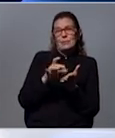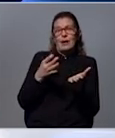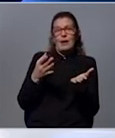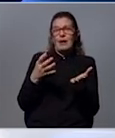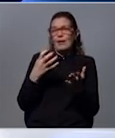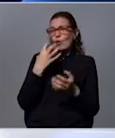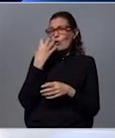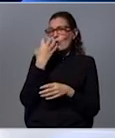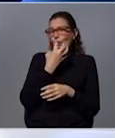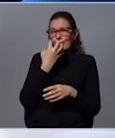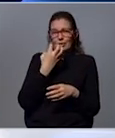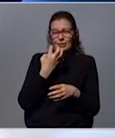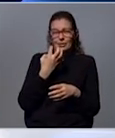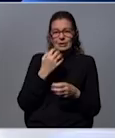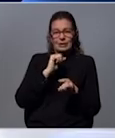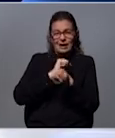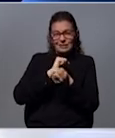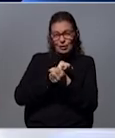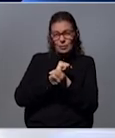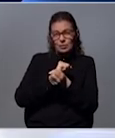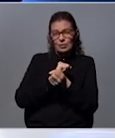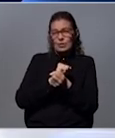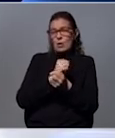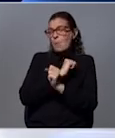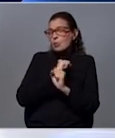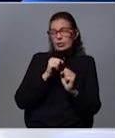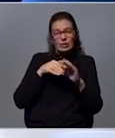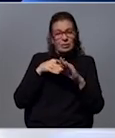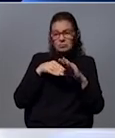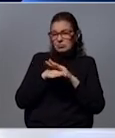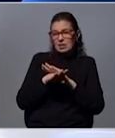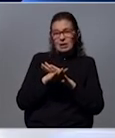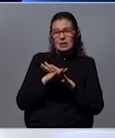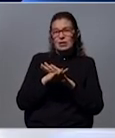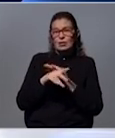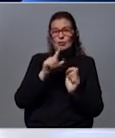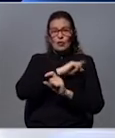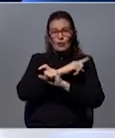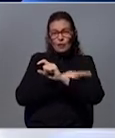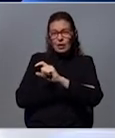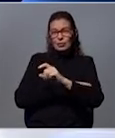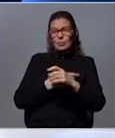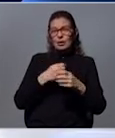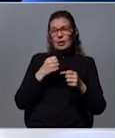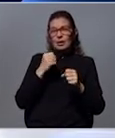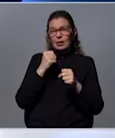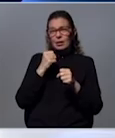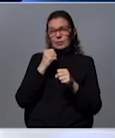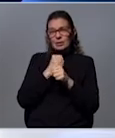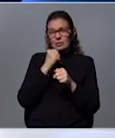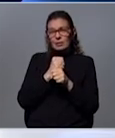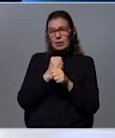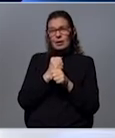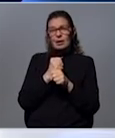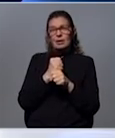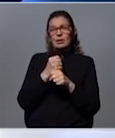terrorífico de encarcelamiento sin ninguna posibilidad de rehabilitación sin ningún esfuerzo de rehabilitación con una